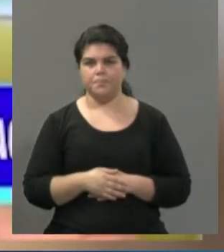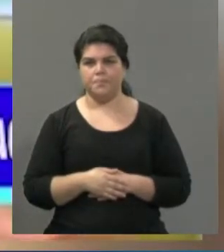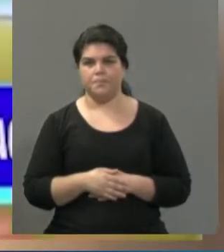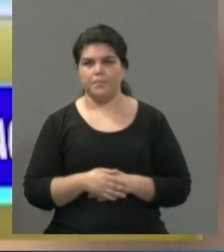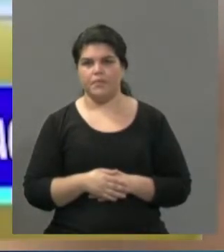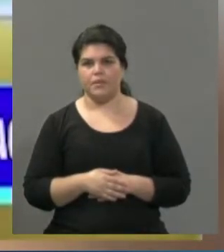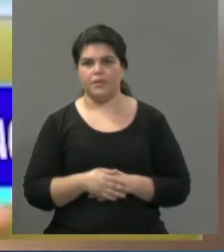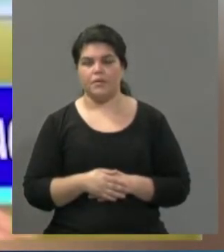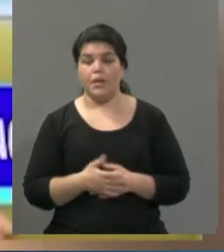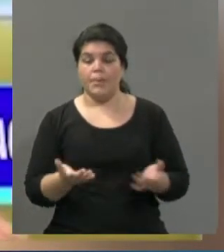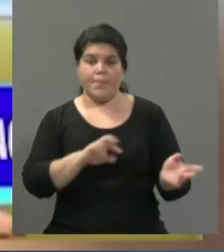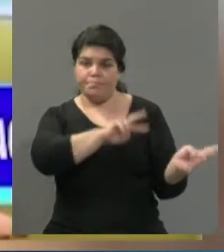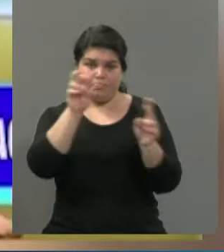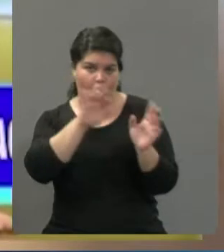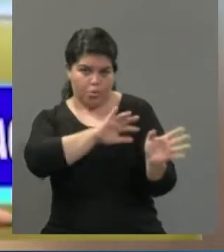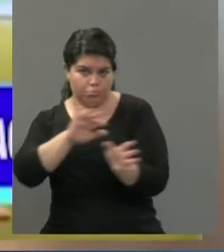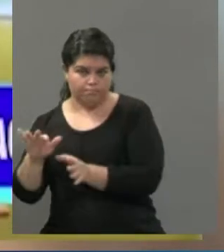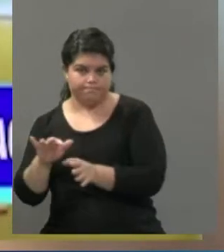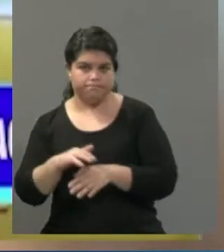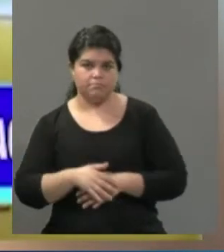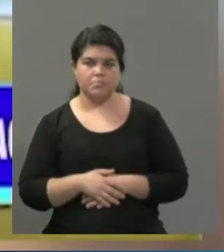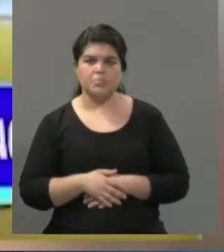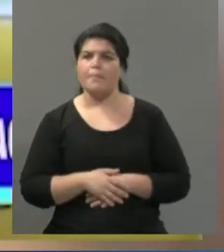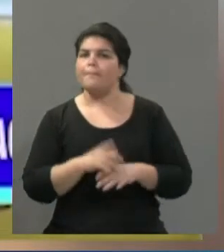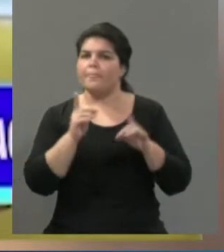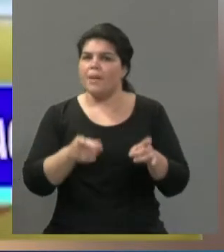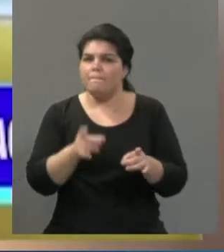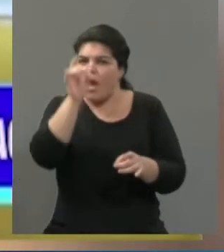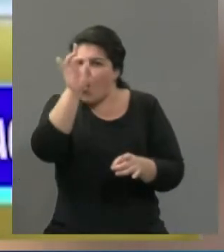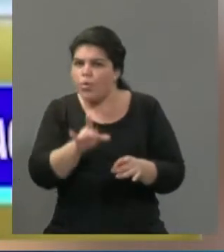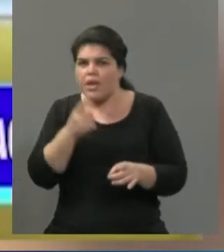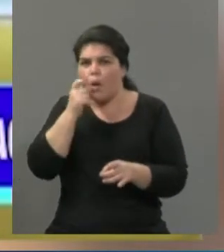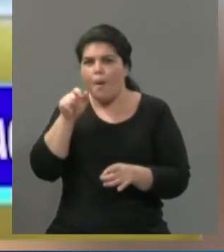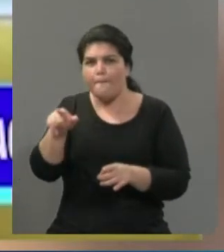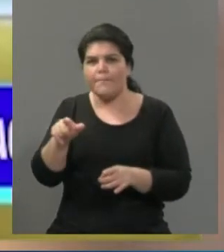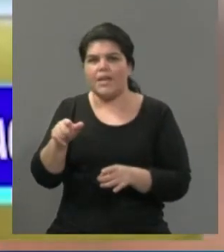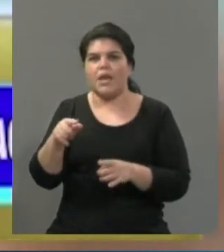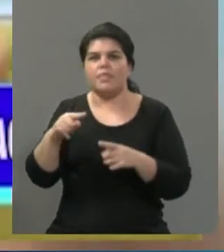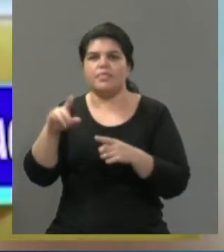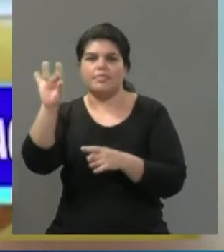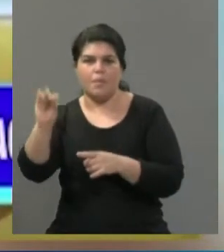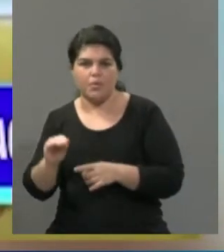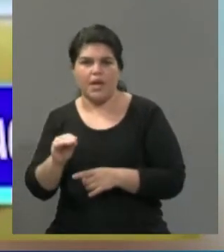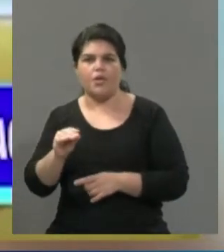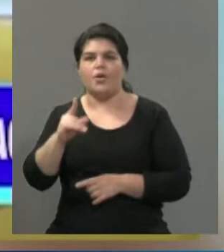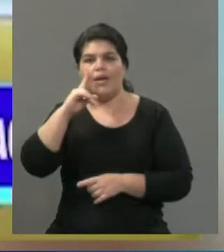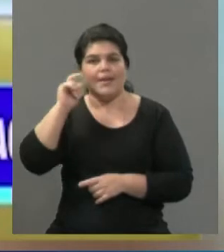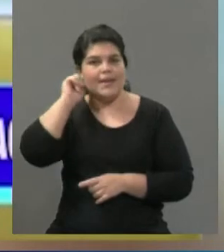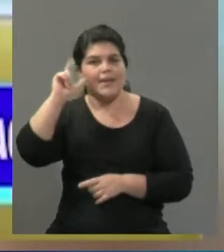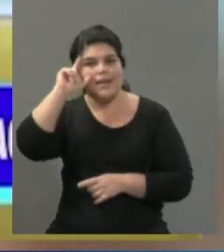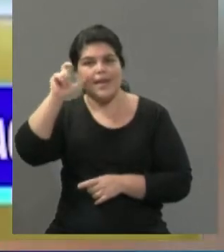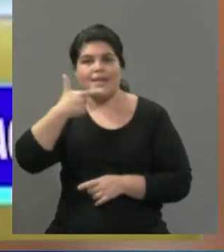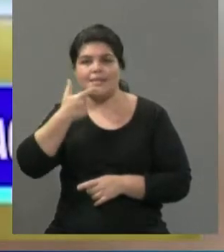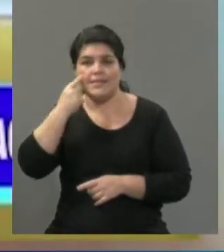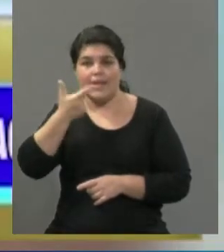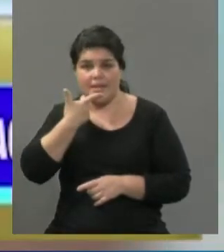Por otro lado, y no solo queda en esto de Fernando Iglesias, porque de hecho, por ejemplo, vi que